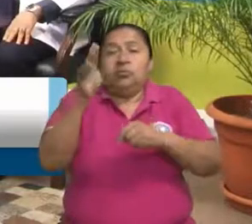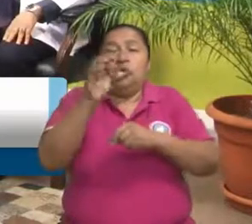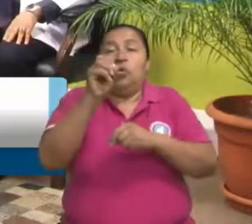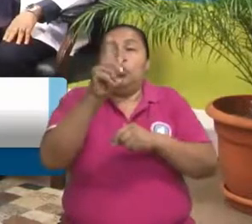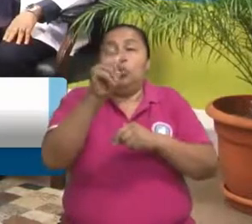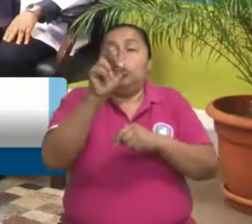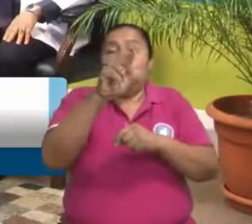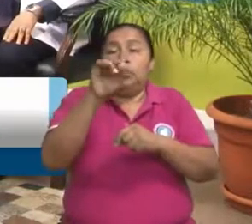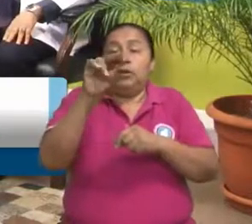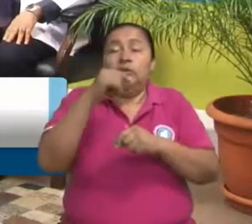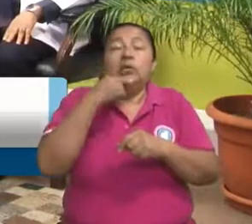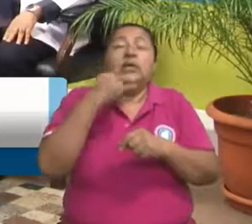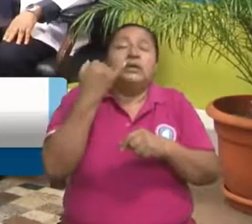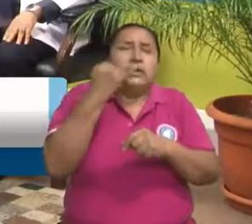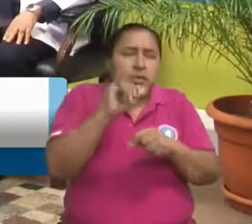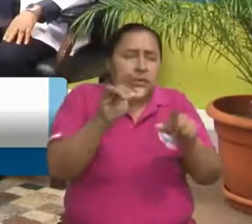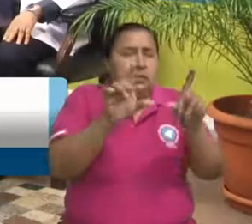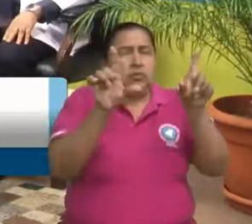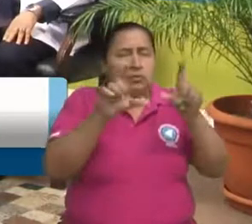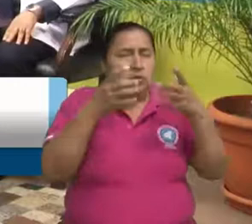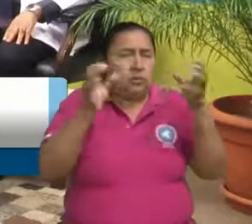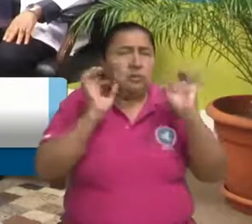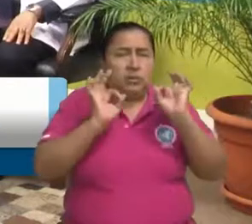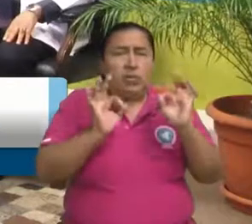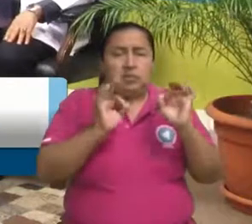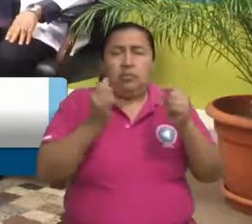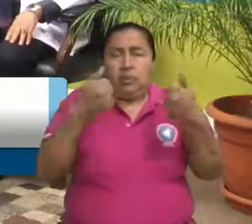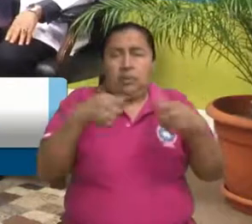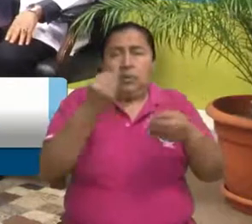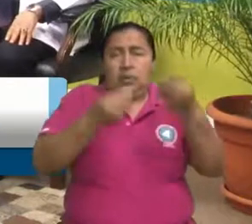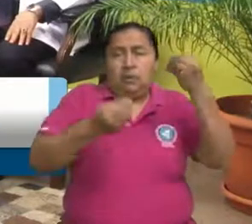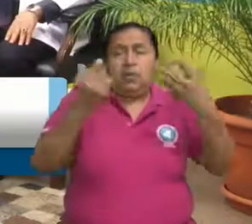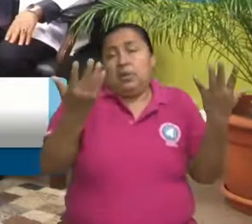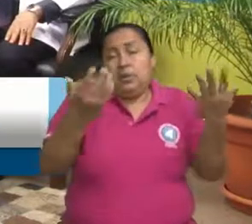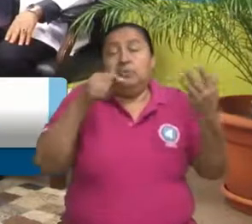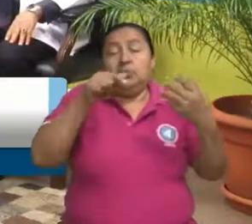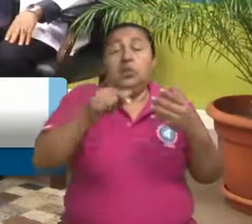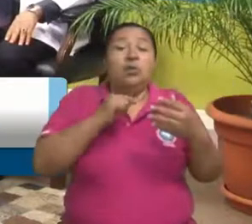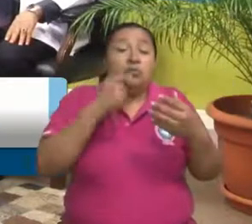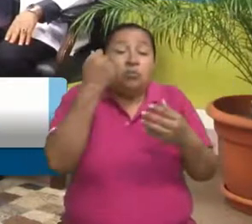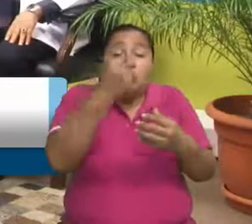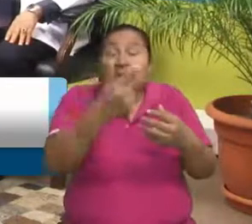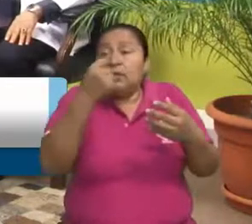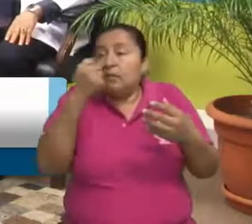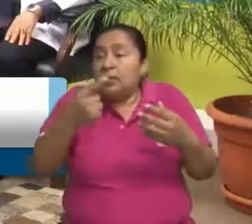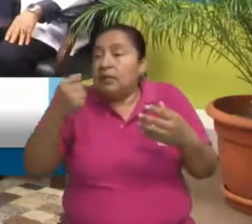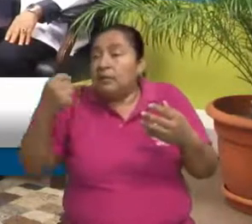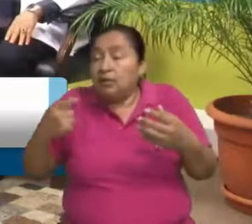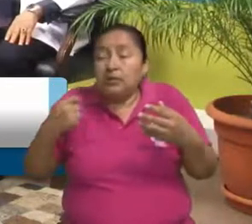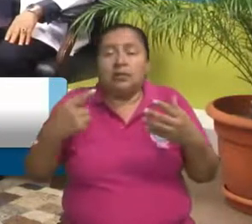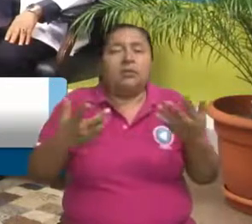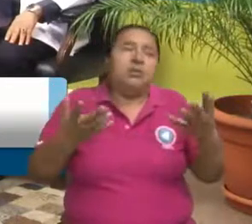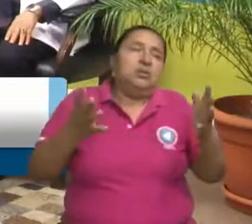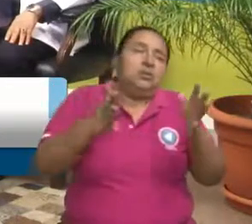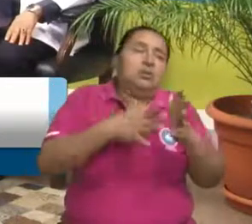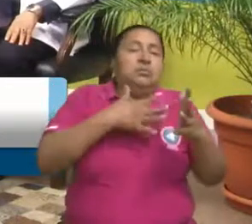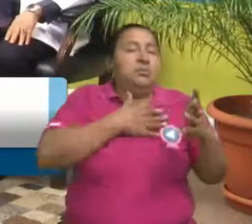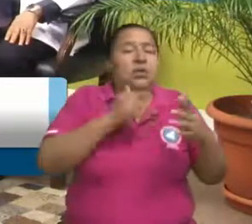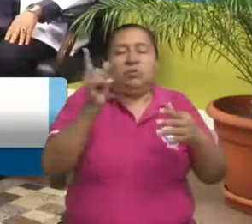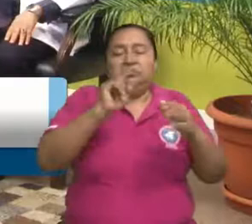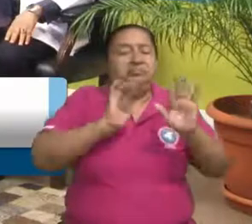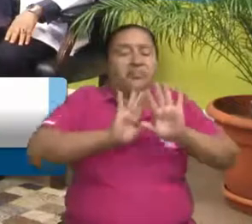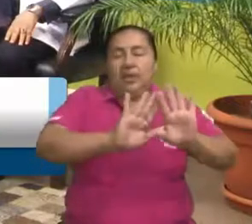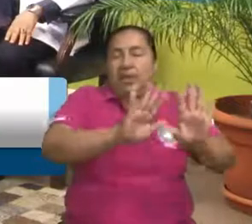con los medios adecuados, claro. Porque si no tenés los medios adecuados, es mejor no tocarlo. No